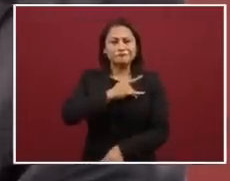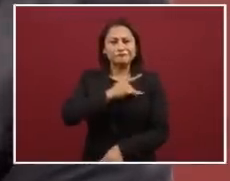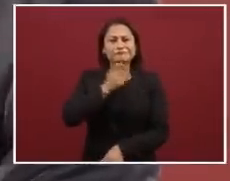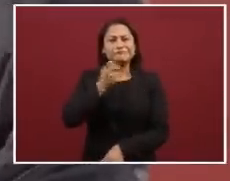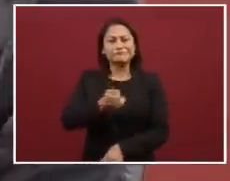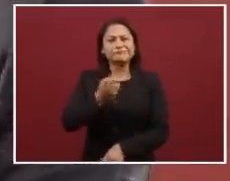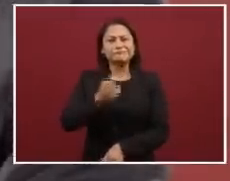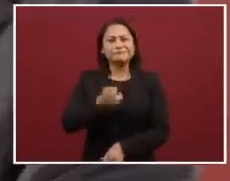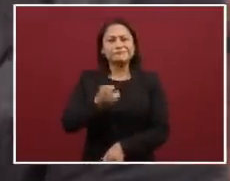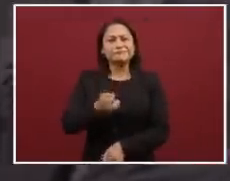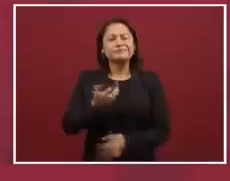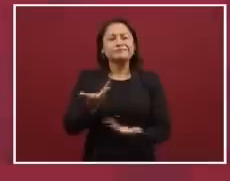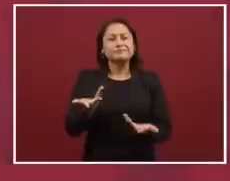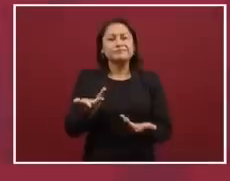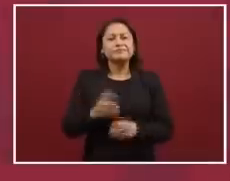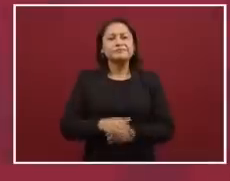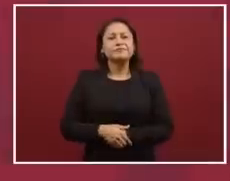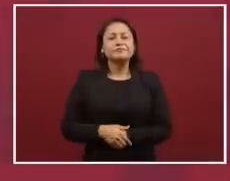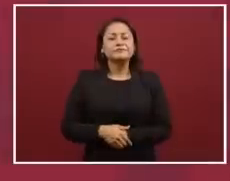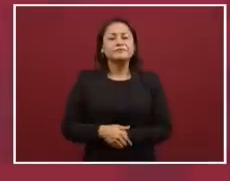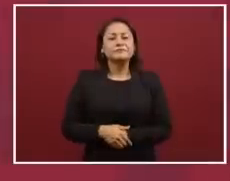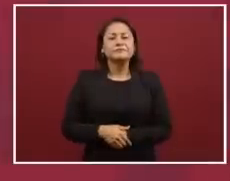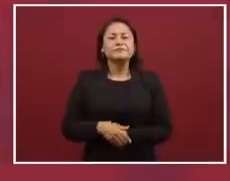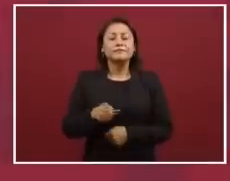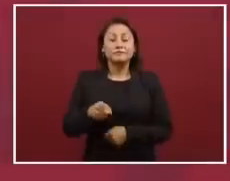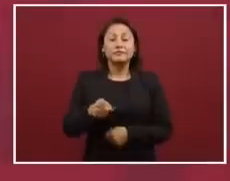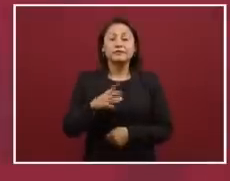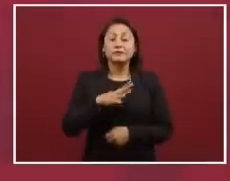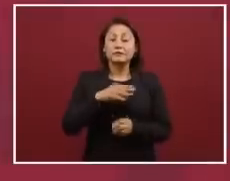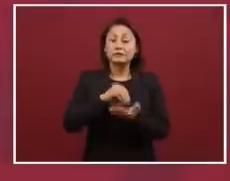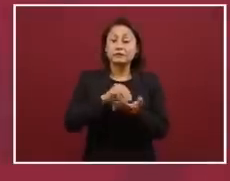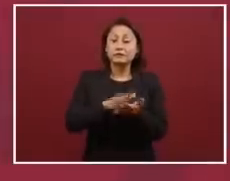en donde están preceptos básicos, morales.